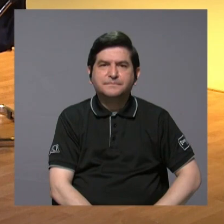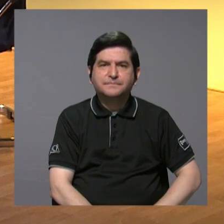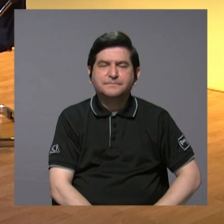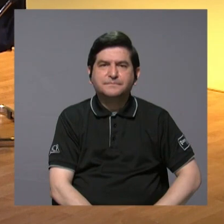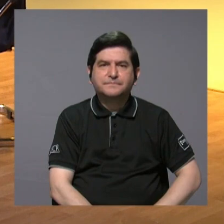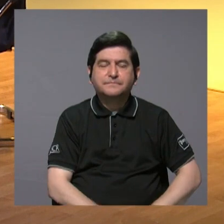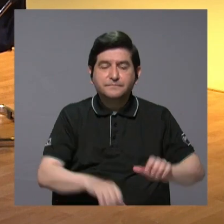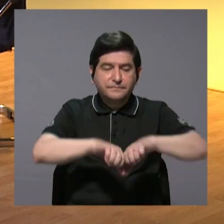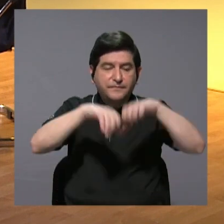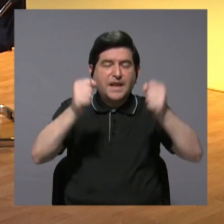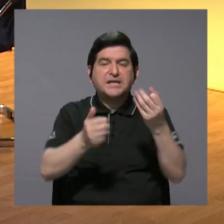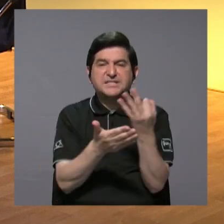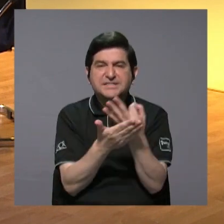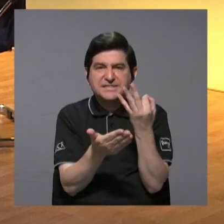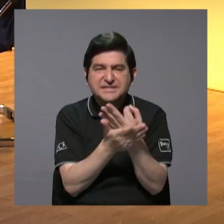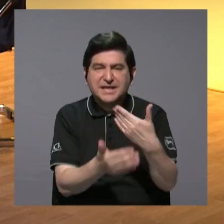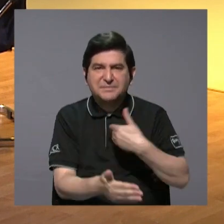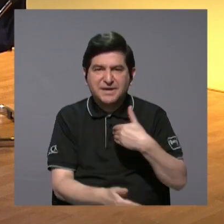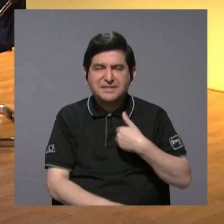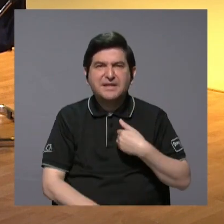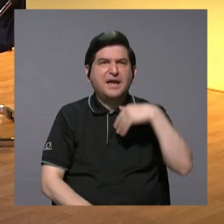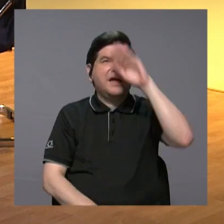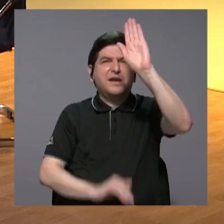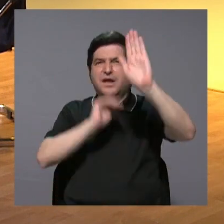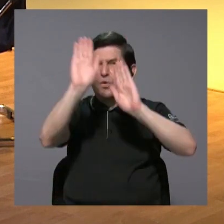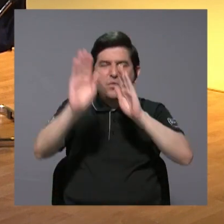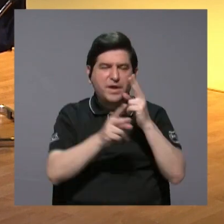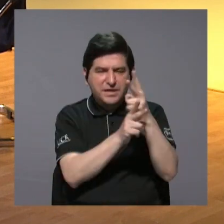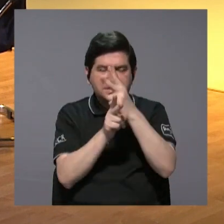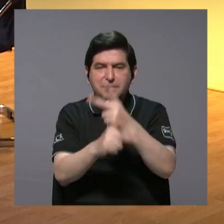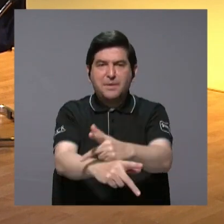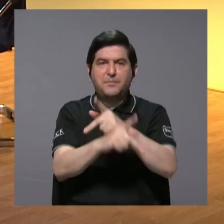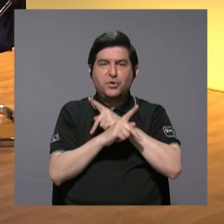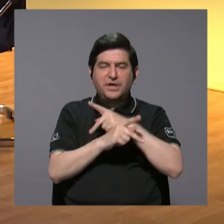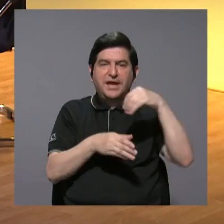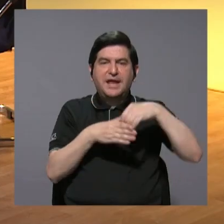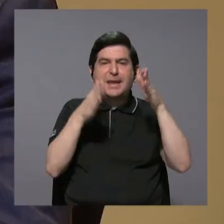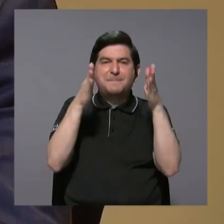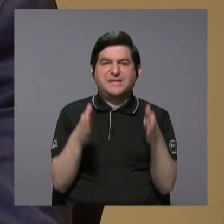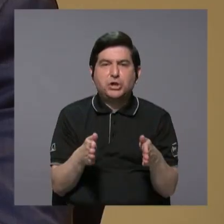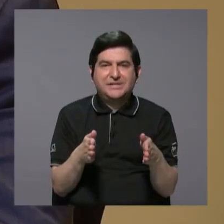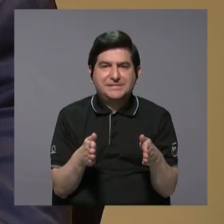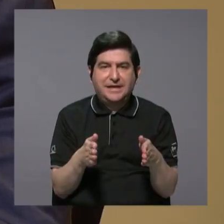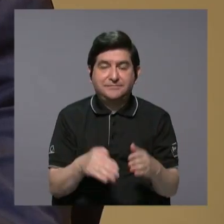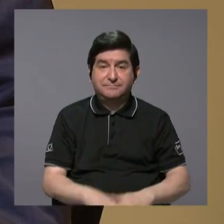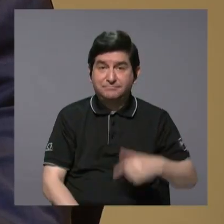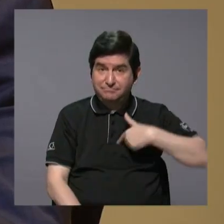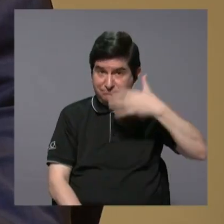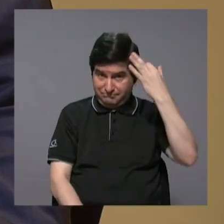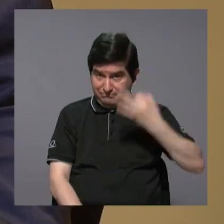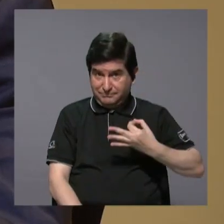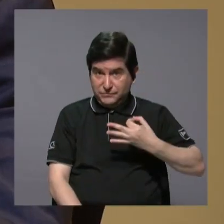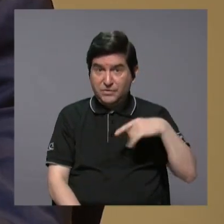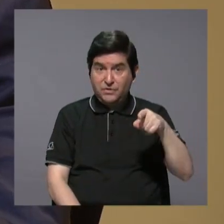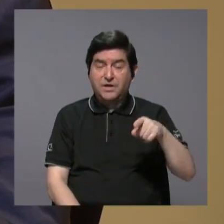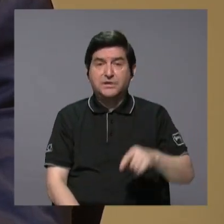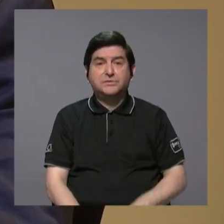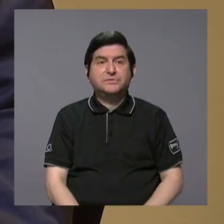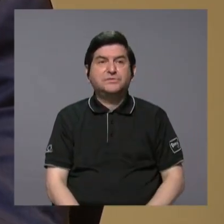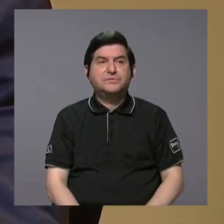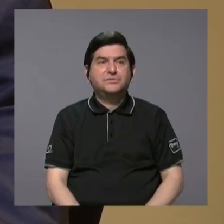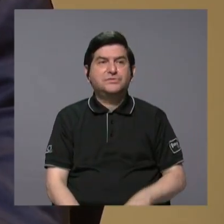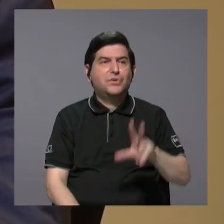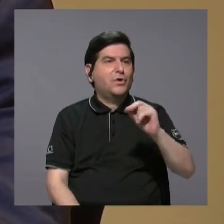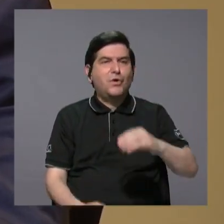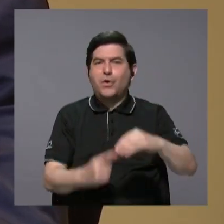el sistema financiero tiene un esquema de supervisión para proteger a los inversionistas. Yo creo que ese debe dejar de ser